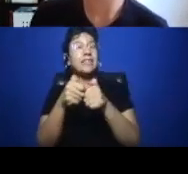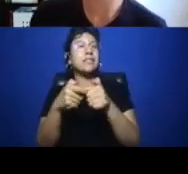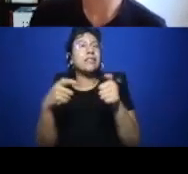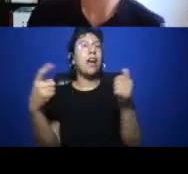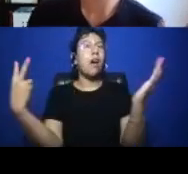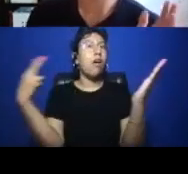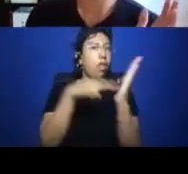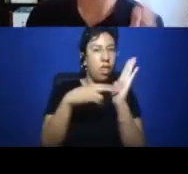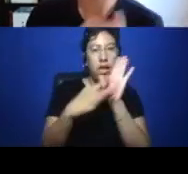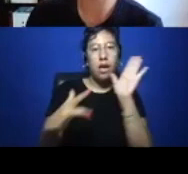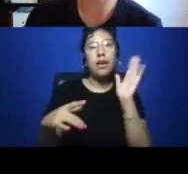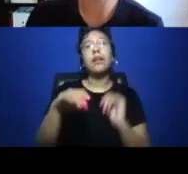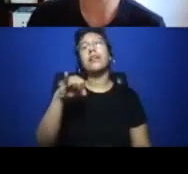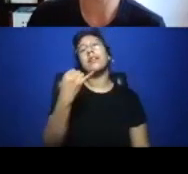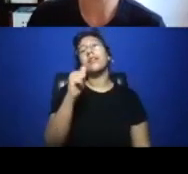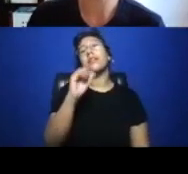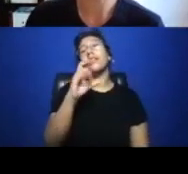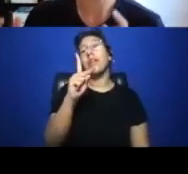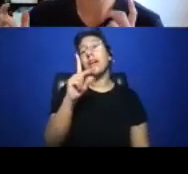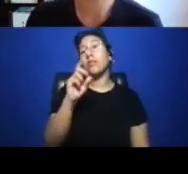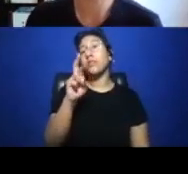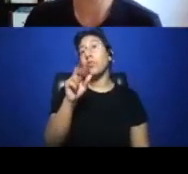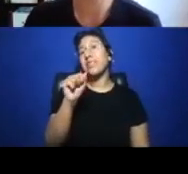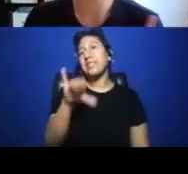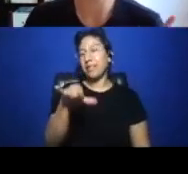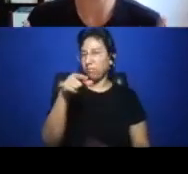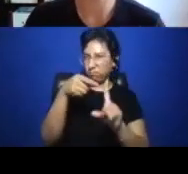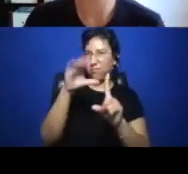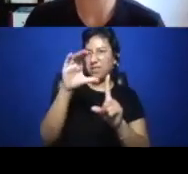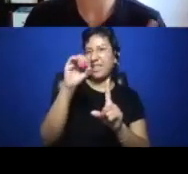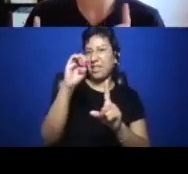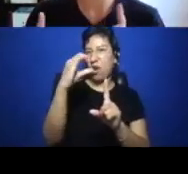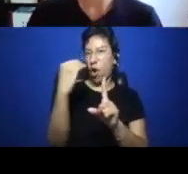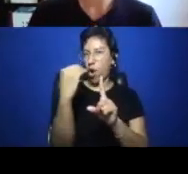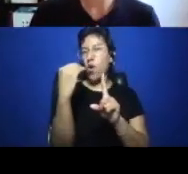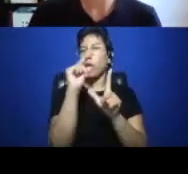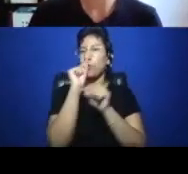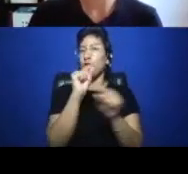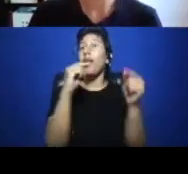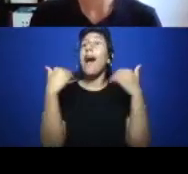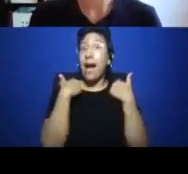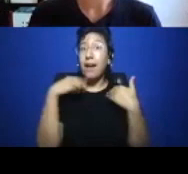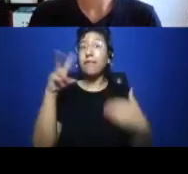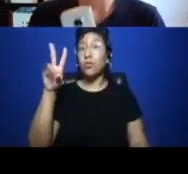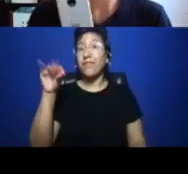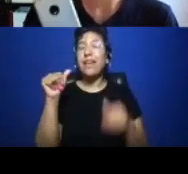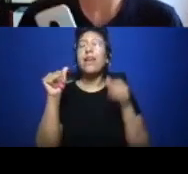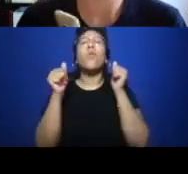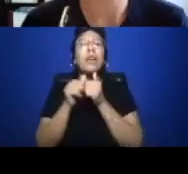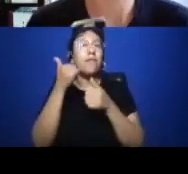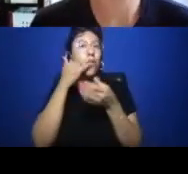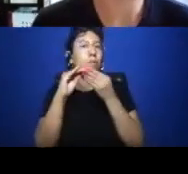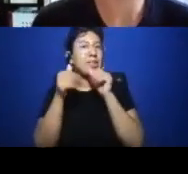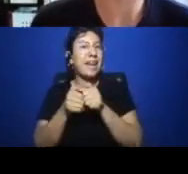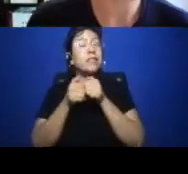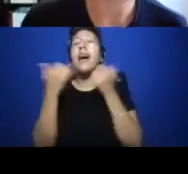pasó a Jack Dorsey, que es el jefe de Twitter, tenía autentificación de dos factores con mensaje de